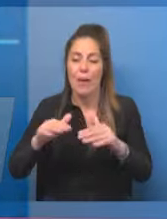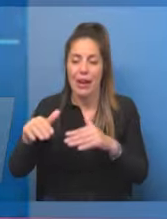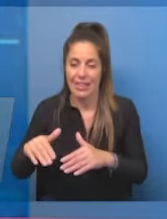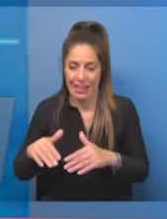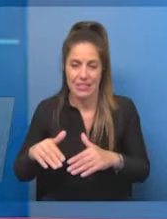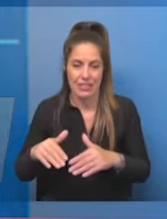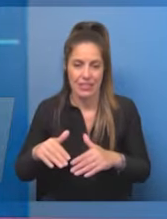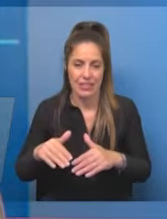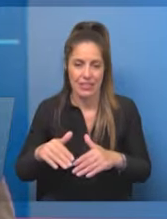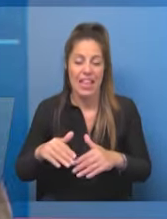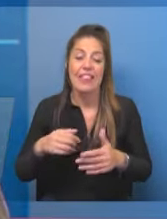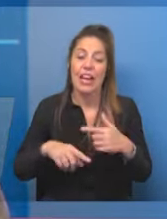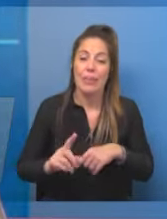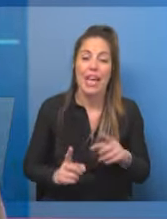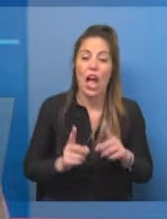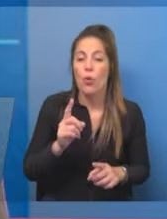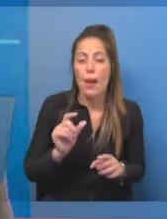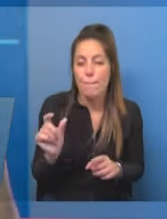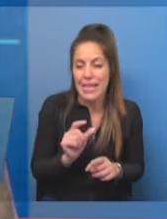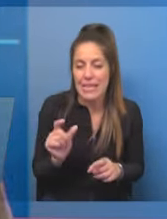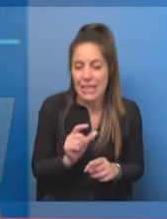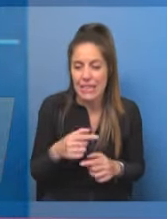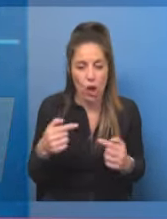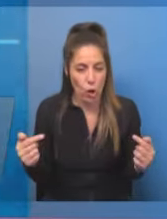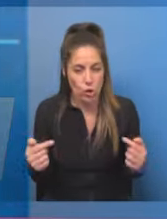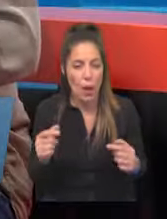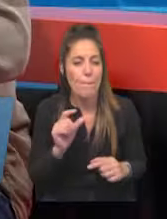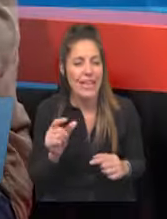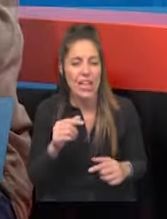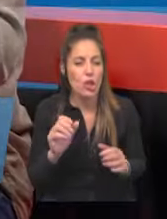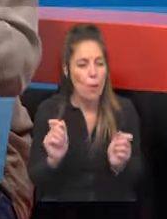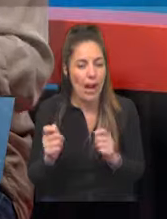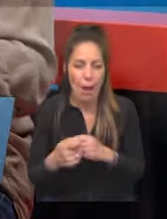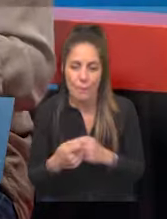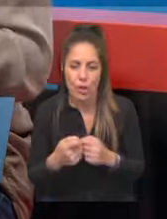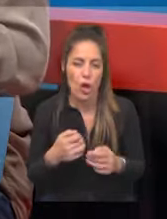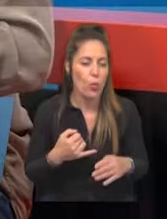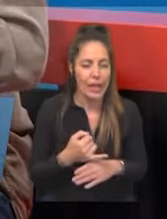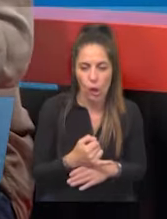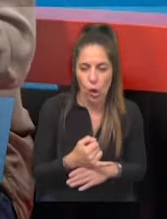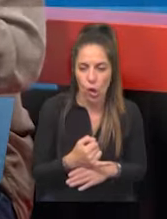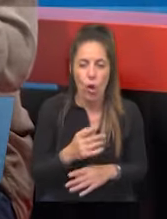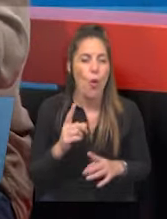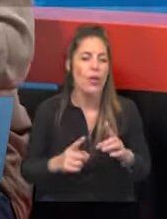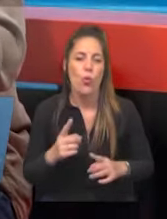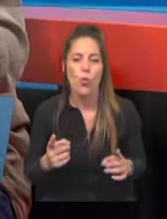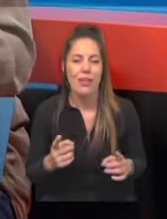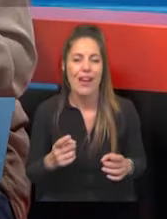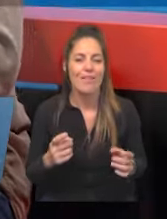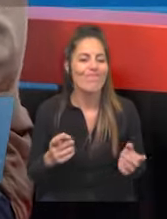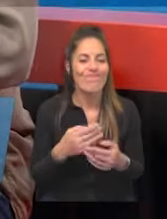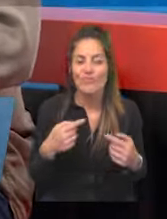parejas de repente alguna pequeña cosa algún pequeño movimiento algún error o alguna